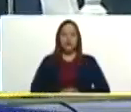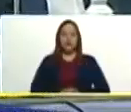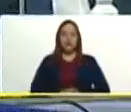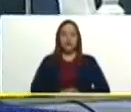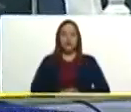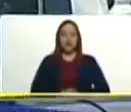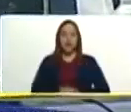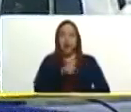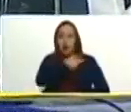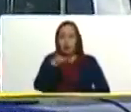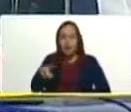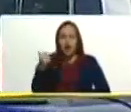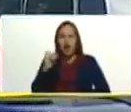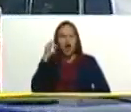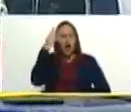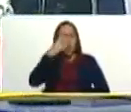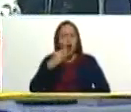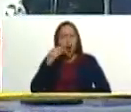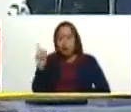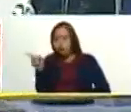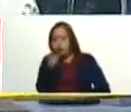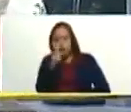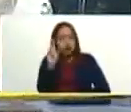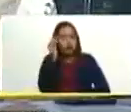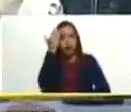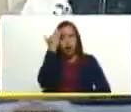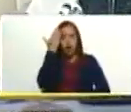para aquellos que son muy jóvenes y que no lo saben.